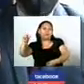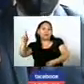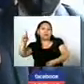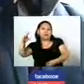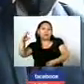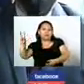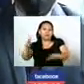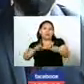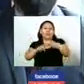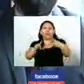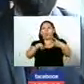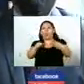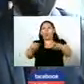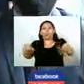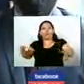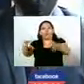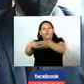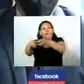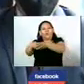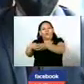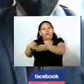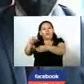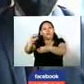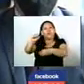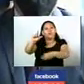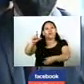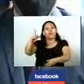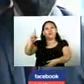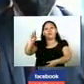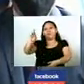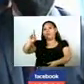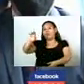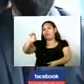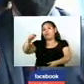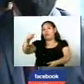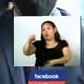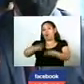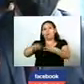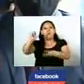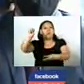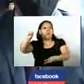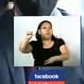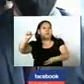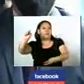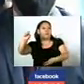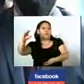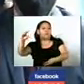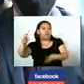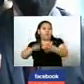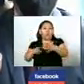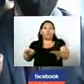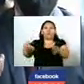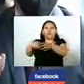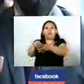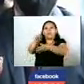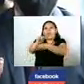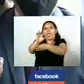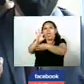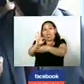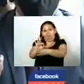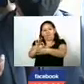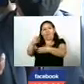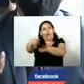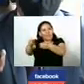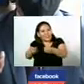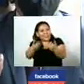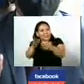a la sociedad es al negro que sea ese a dsb la sociedad de efe consultores y